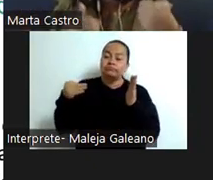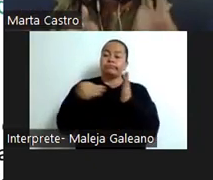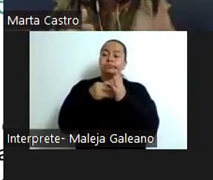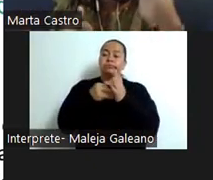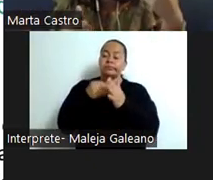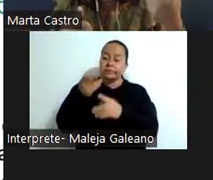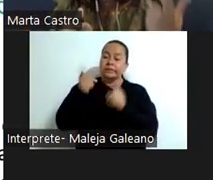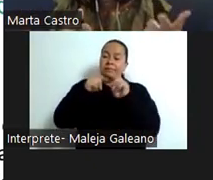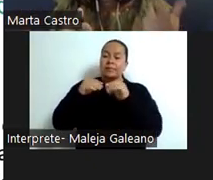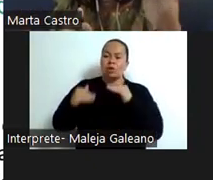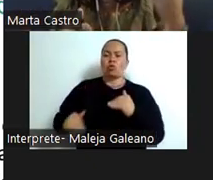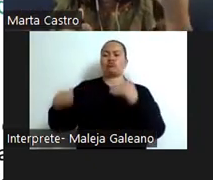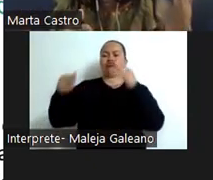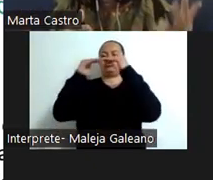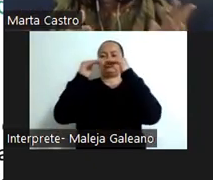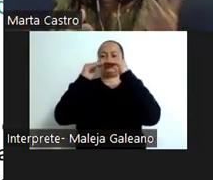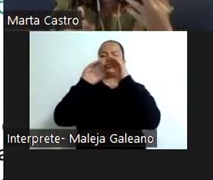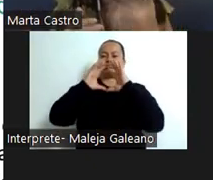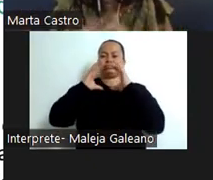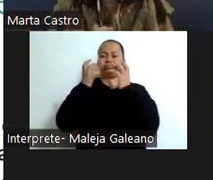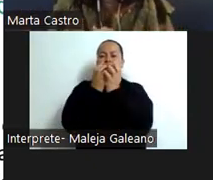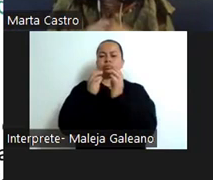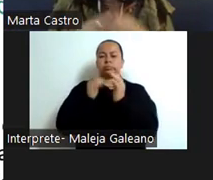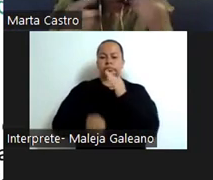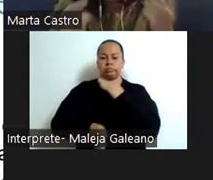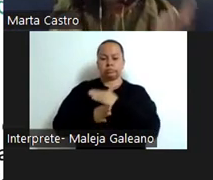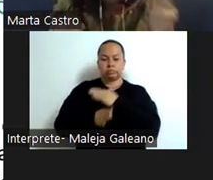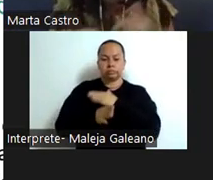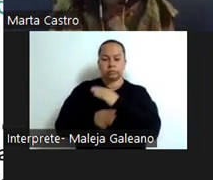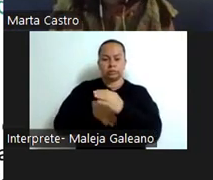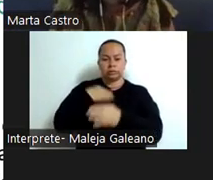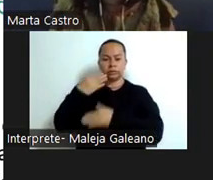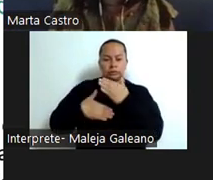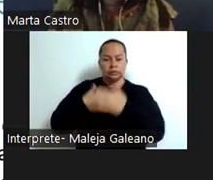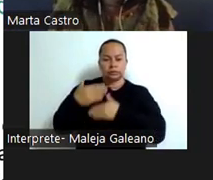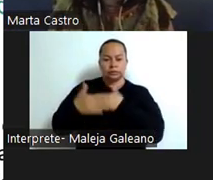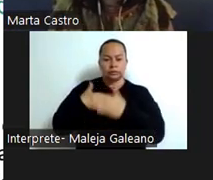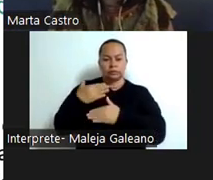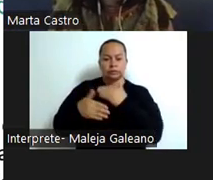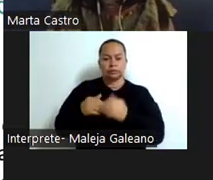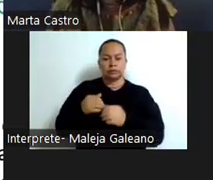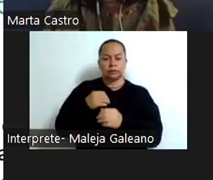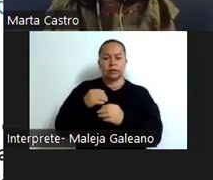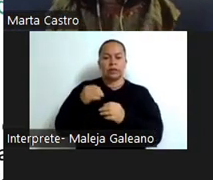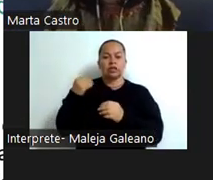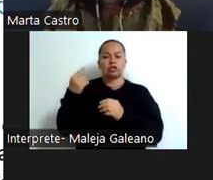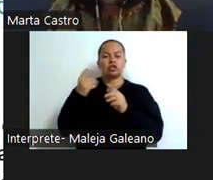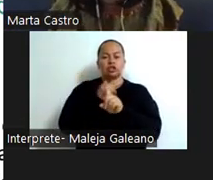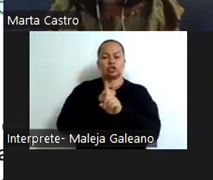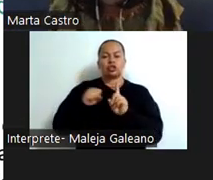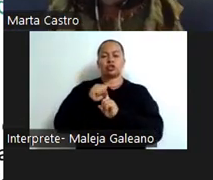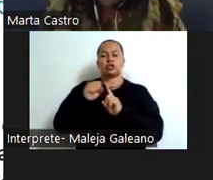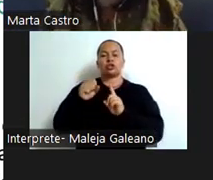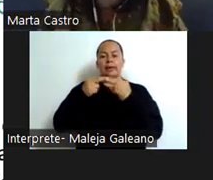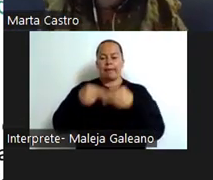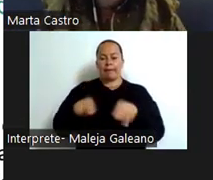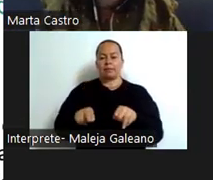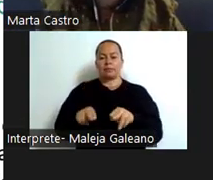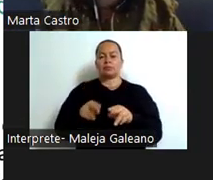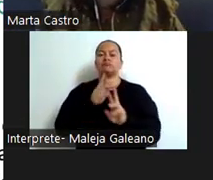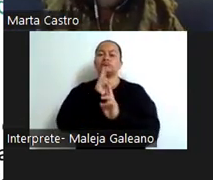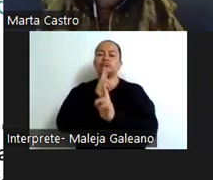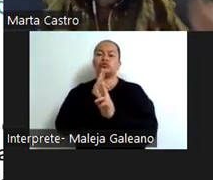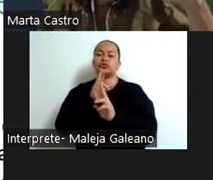la la universalidad la progresividad la corresponsabilidad social y de género y lo Define el derecho al